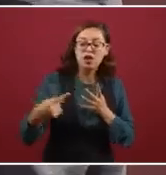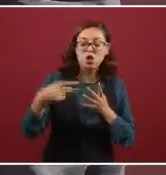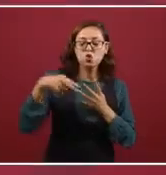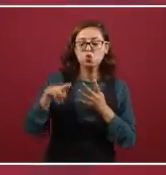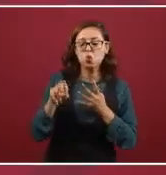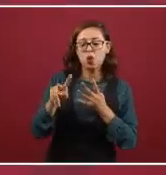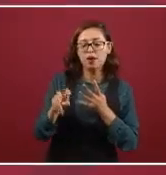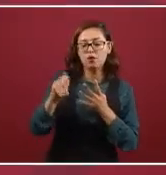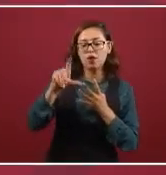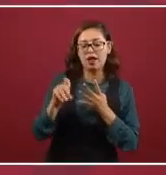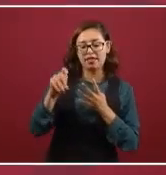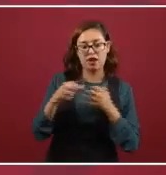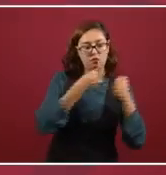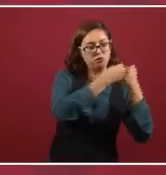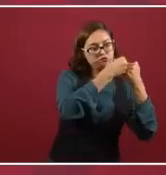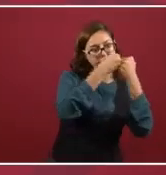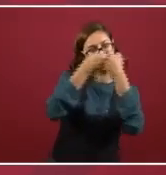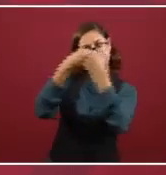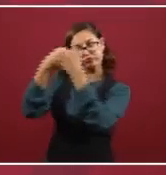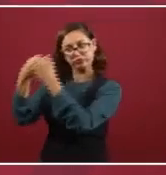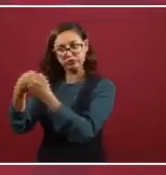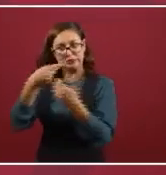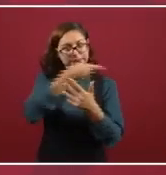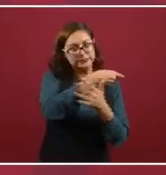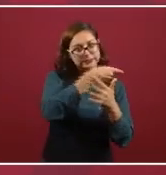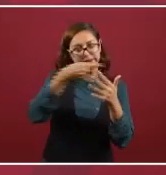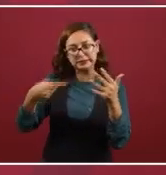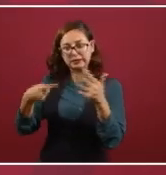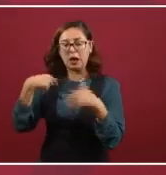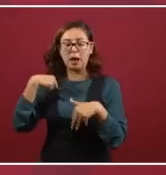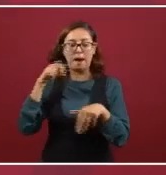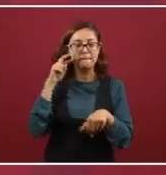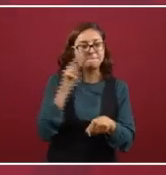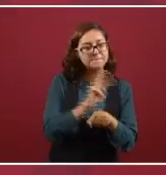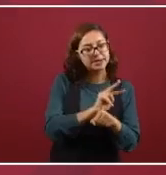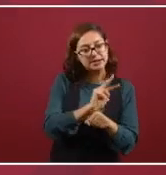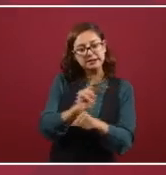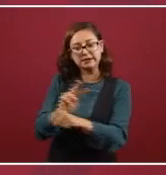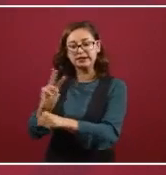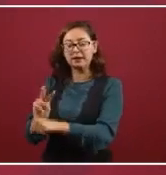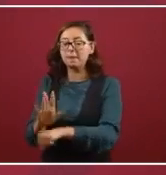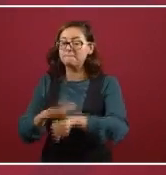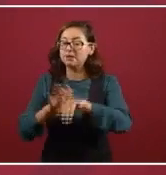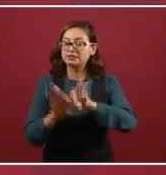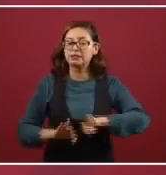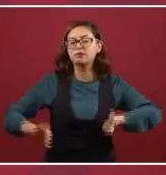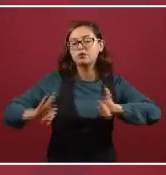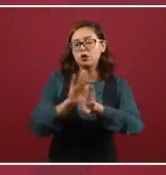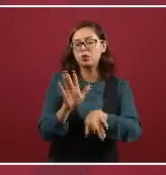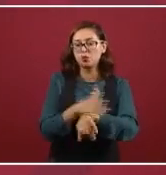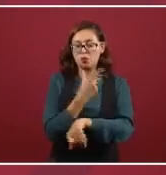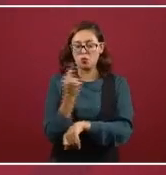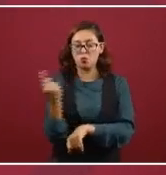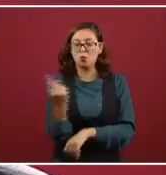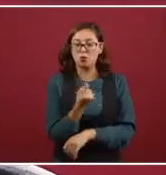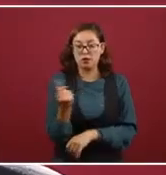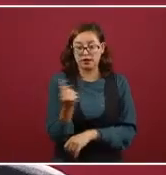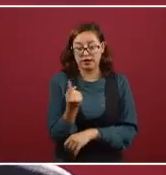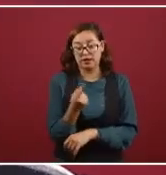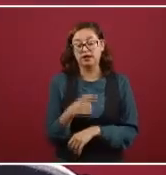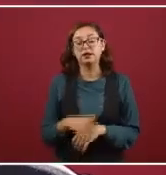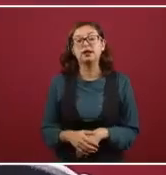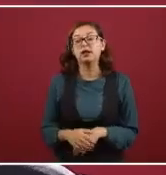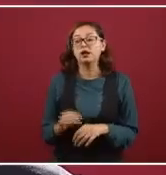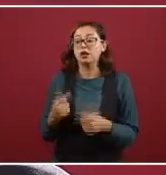qué es una prioridad para México? Y es la pregunta de usted. Bueno, el Gabinete de Seguridad nos instruyó a la Secretaría de Relaciones Exteriores